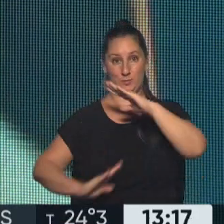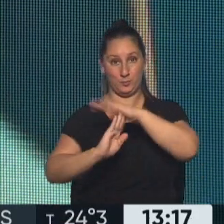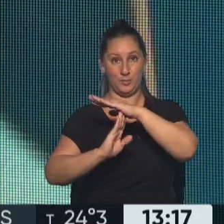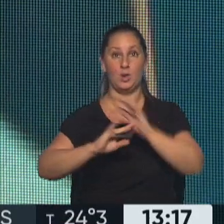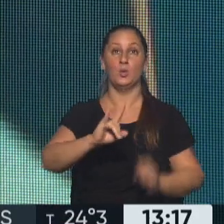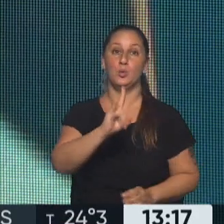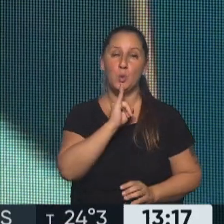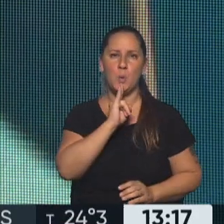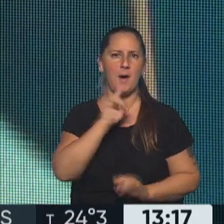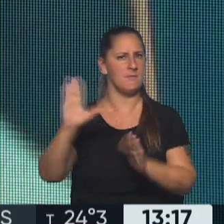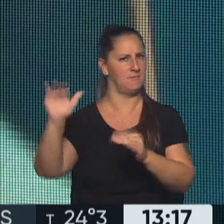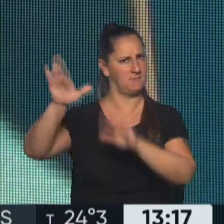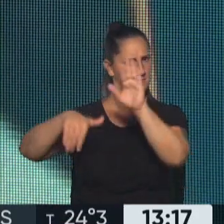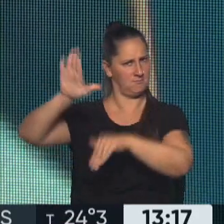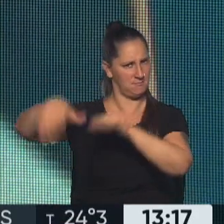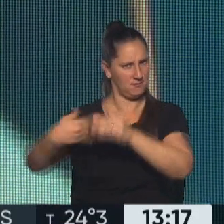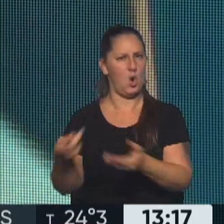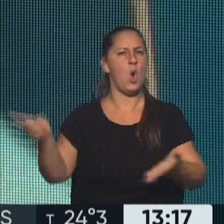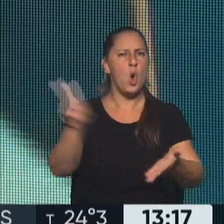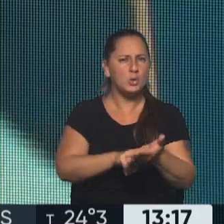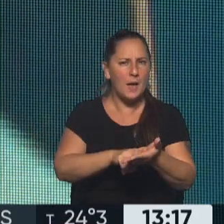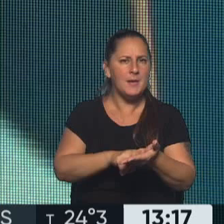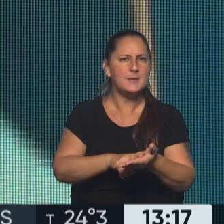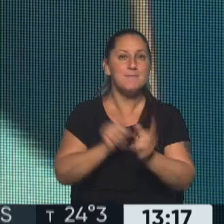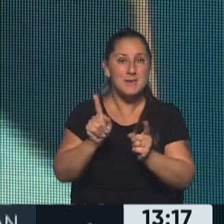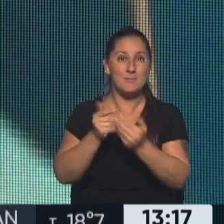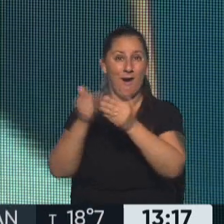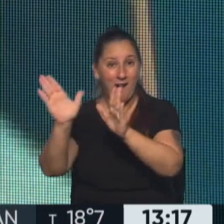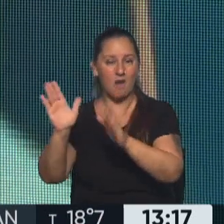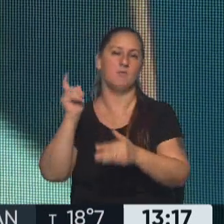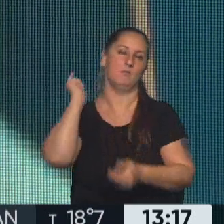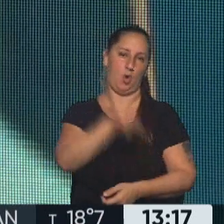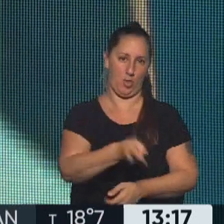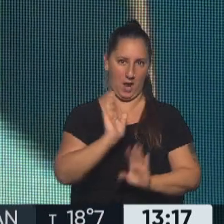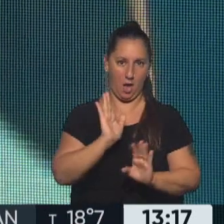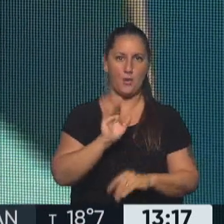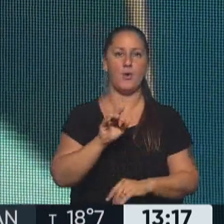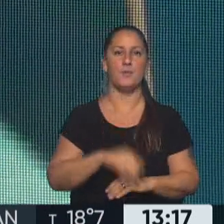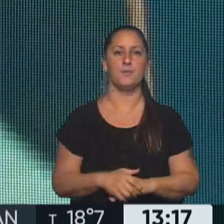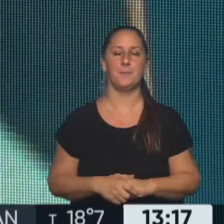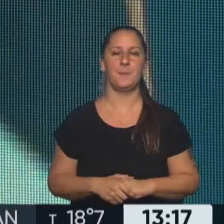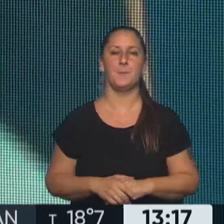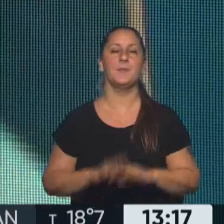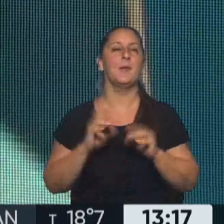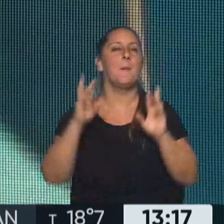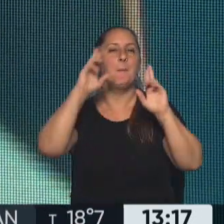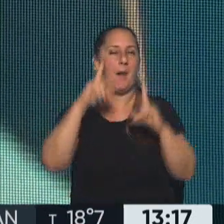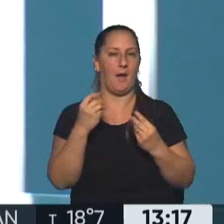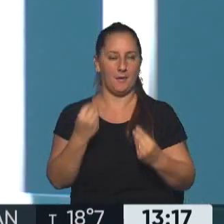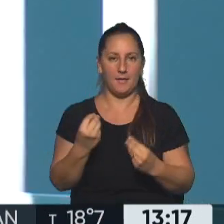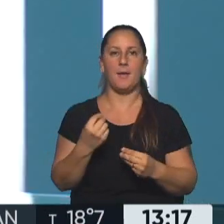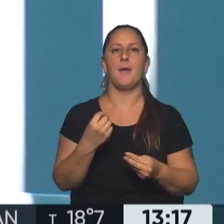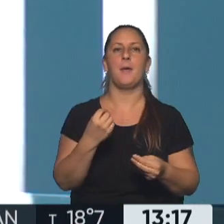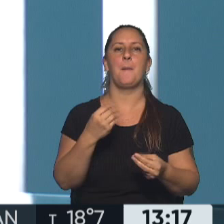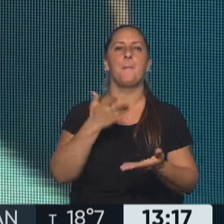esta solución y condenó a todos los que estaban habían sido procesados hubo un jury de enjuiciamiento se intentó se